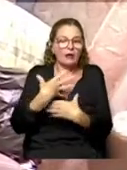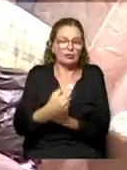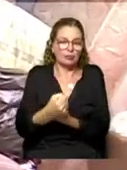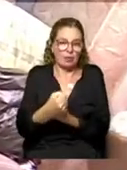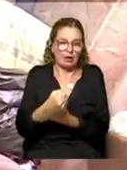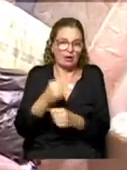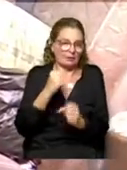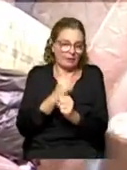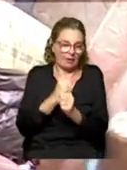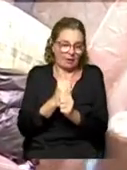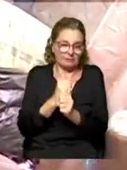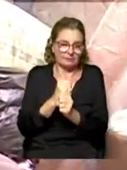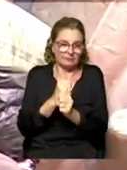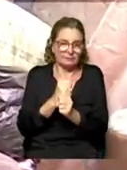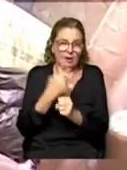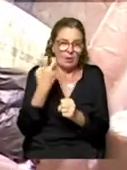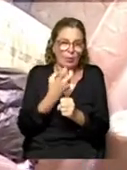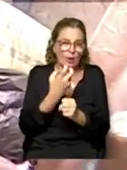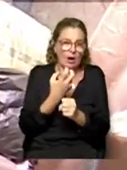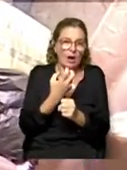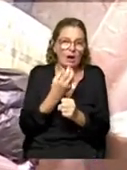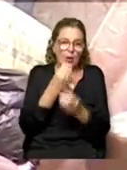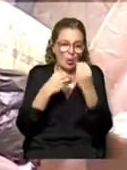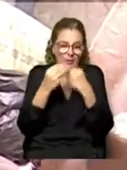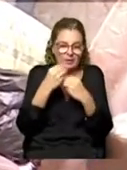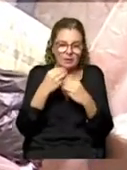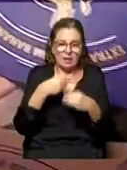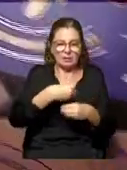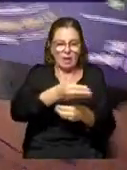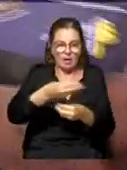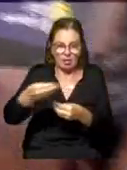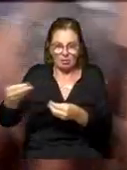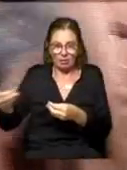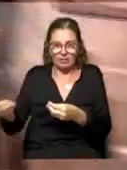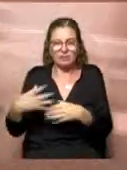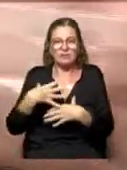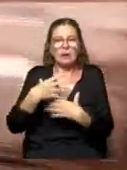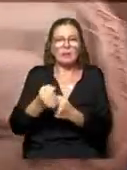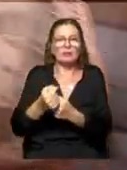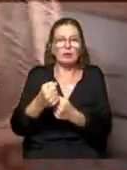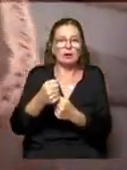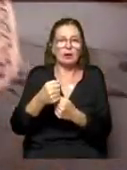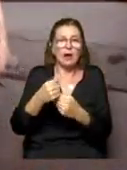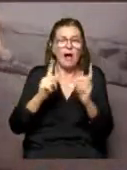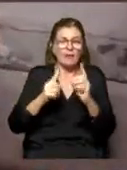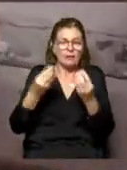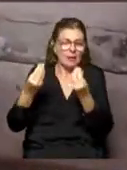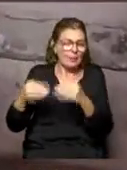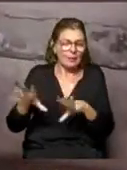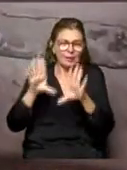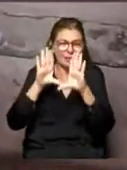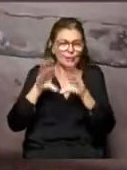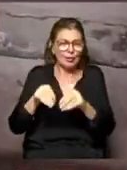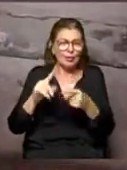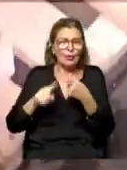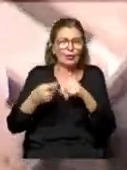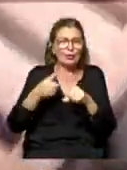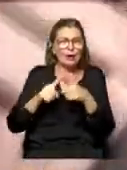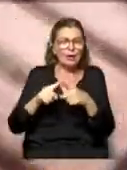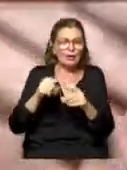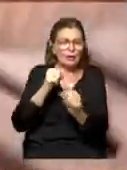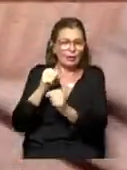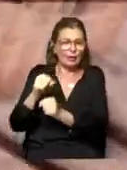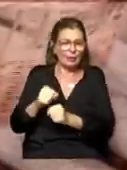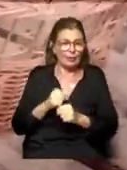laburar, ¿viste? A conseguir donaciones, a repartirlas y bueno, y apoyar a los vecinos que a veces pierden todo, ¿no? Coordinadora Popular y Solidaria